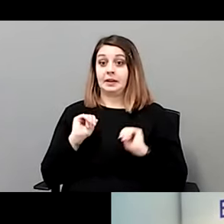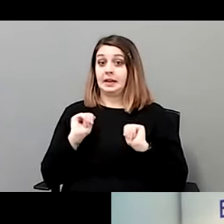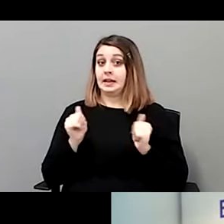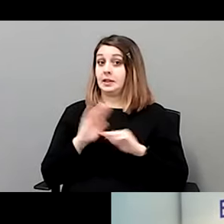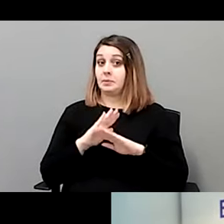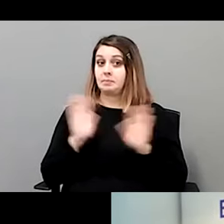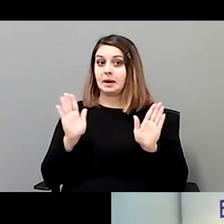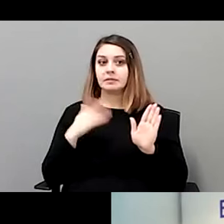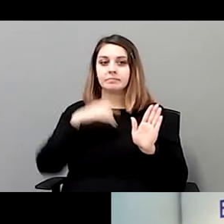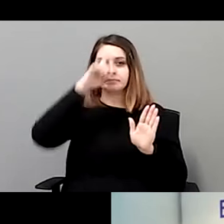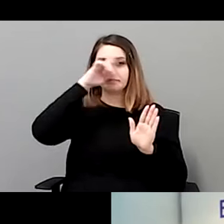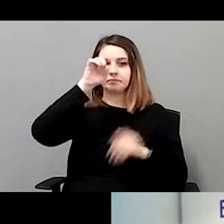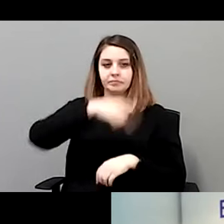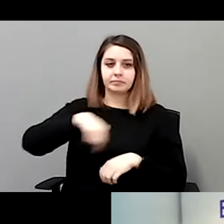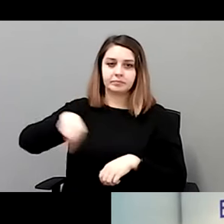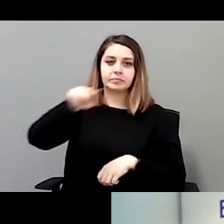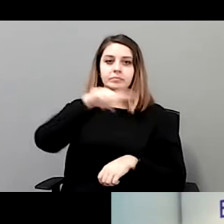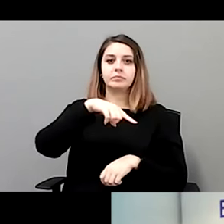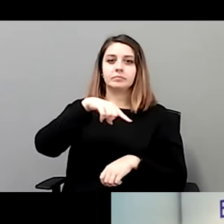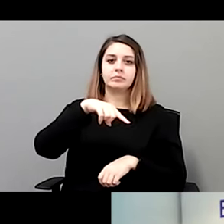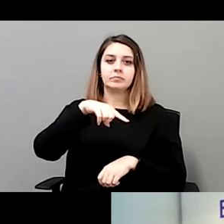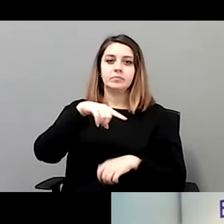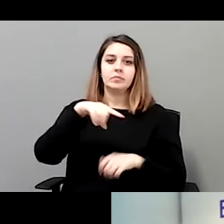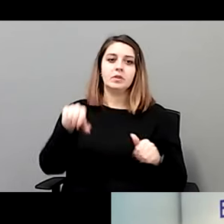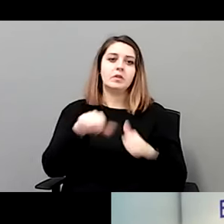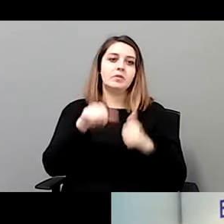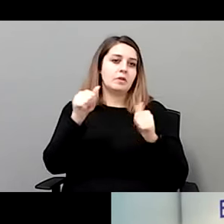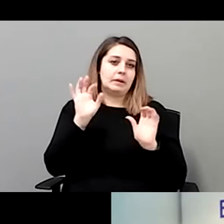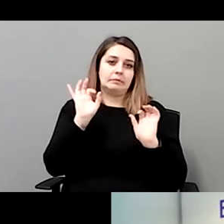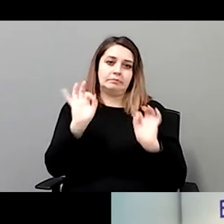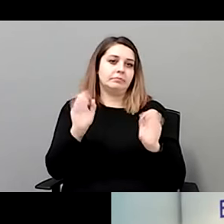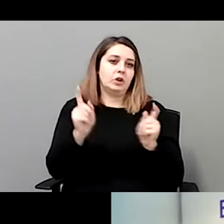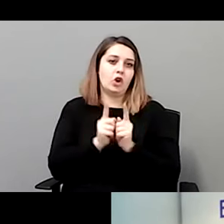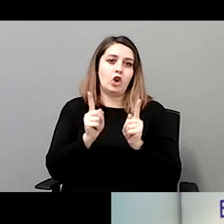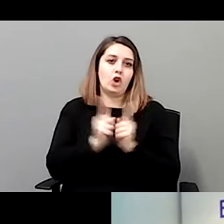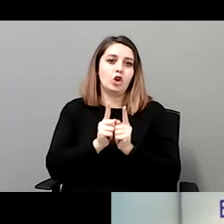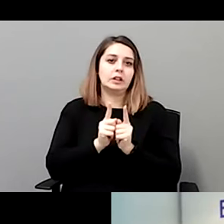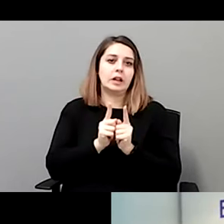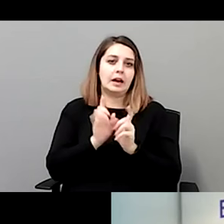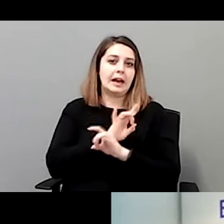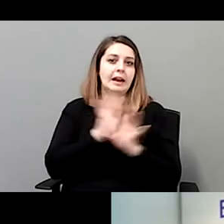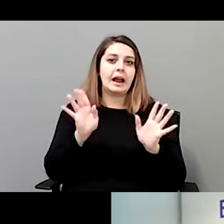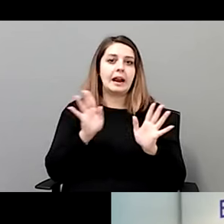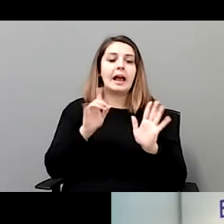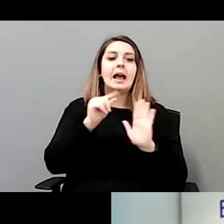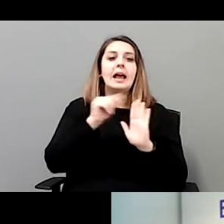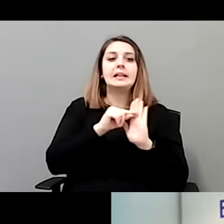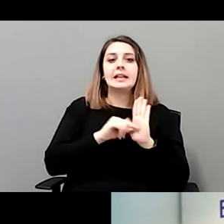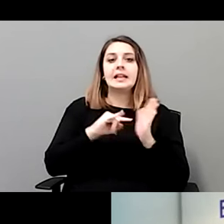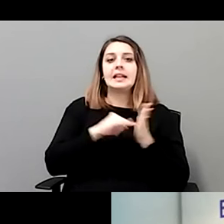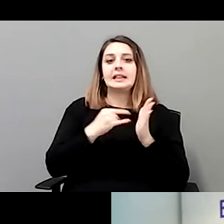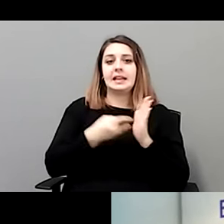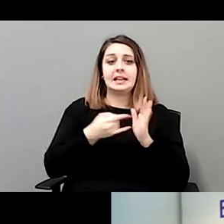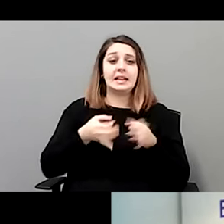os vamos a recordar de forma concisa las pequeñas indicaciones técnicas que